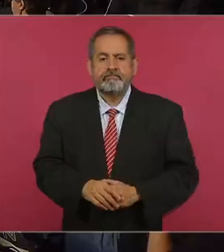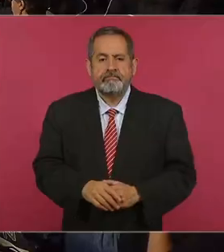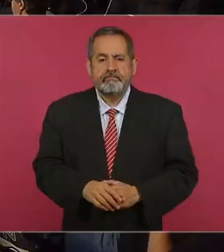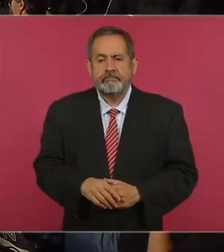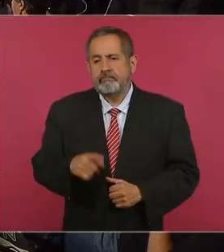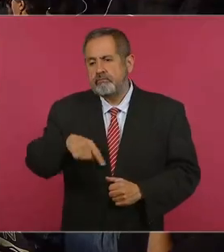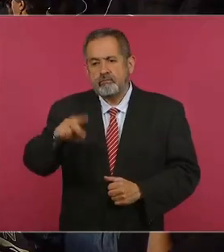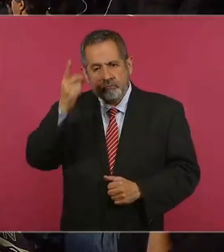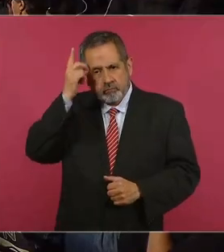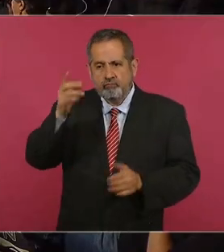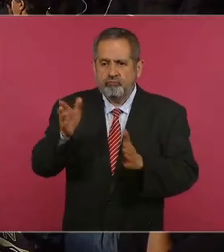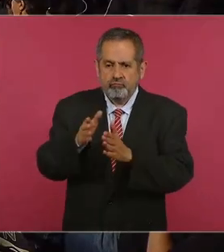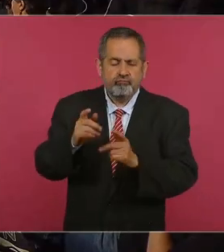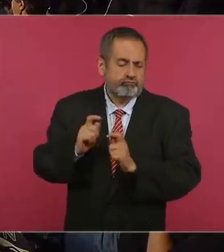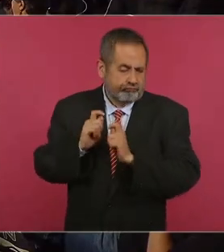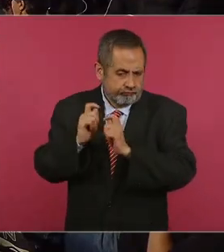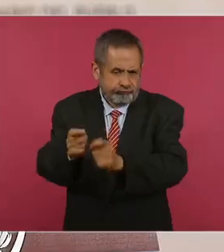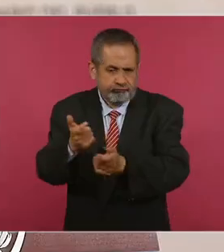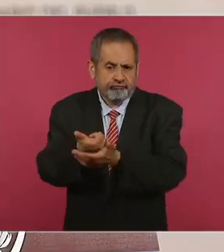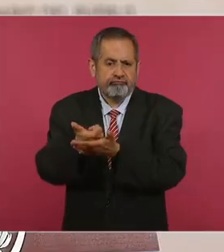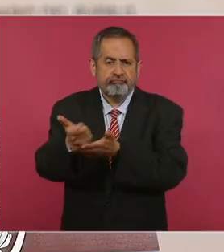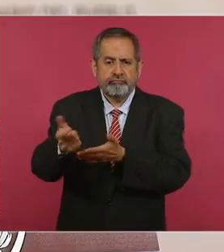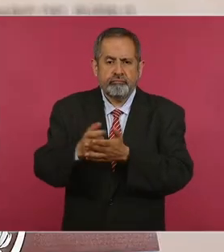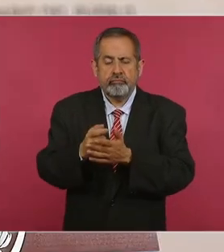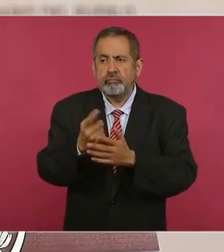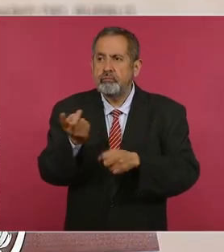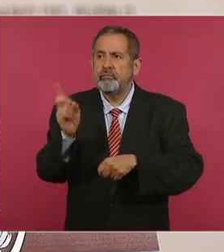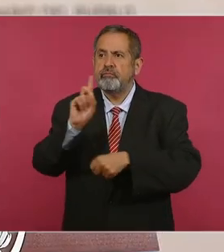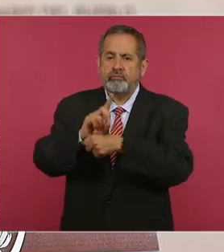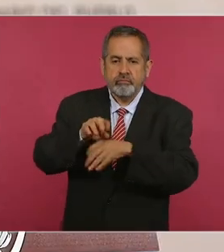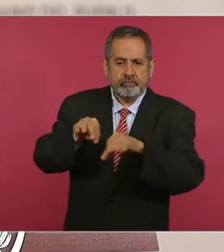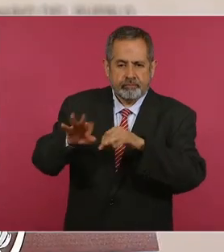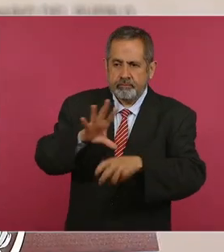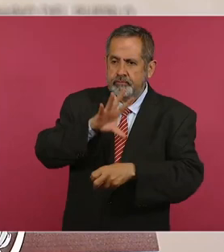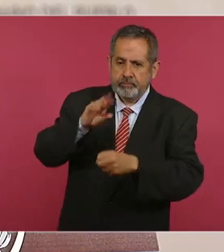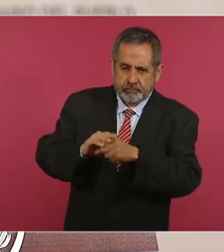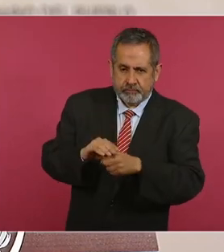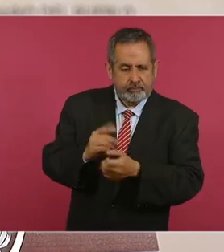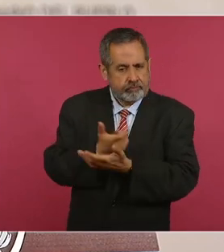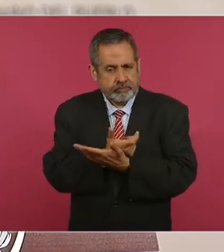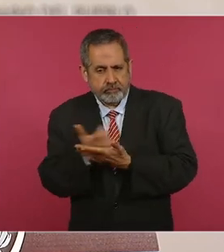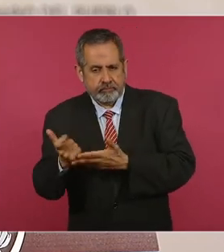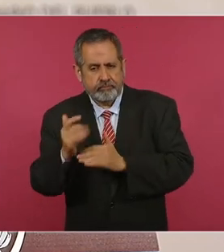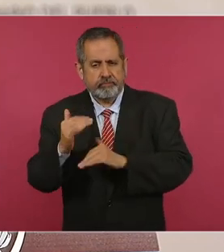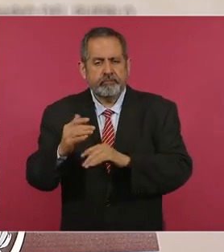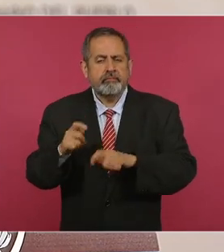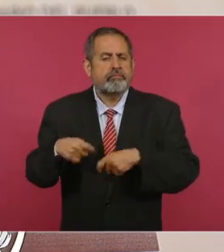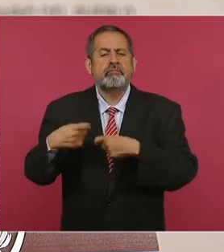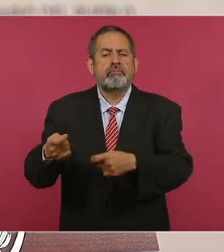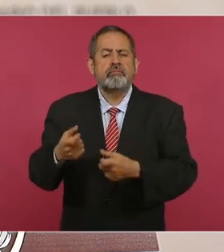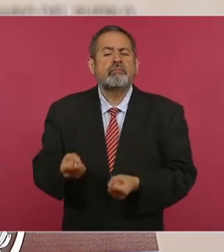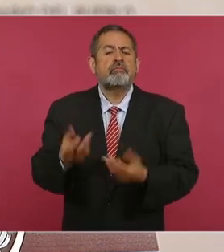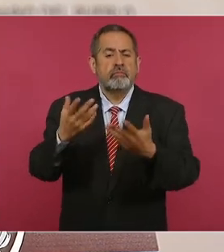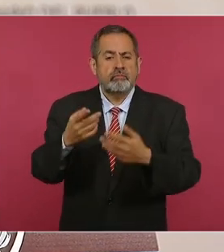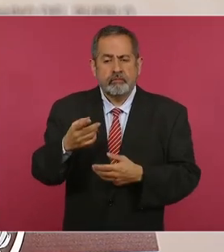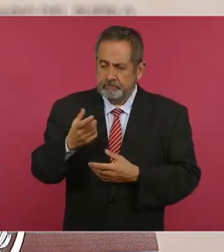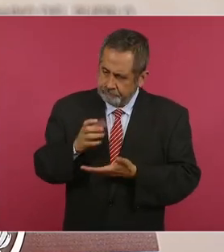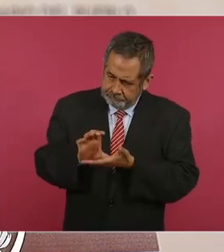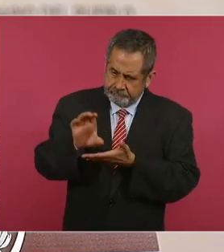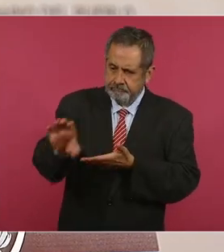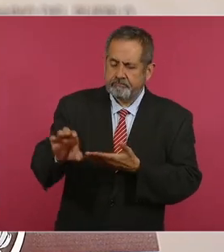pequeños propietarios, reciben un jornal equivalente a un salario mínimo para que